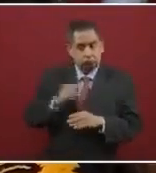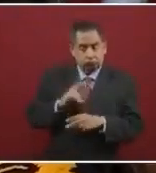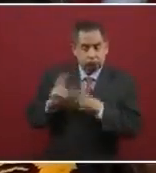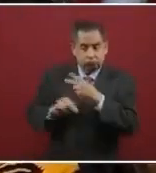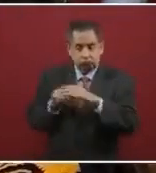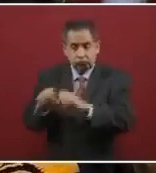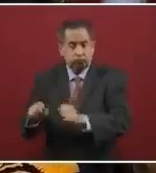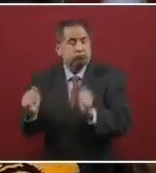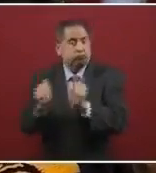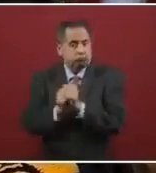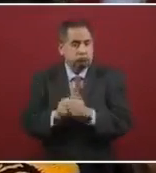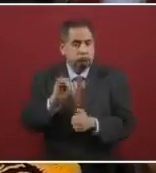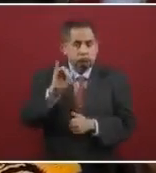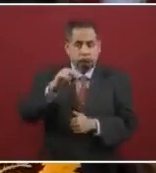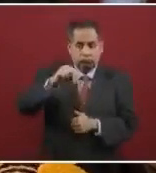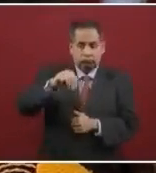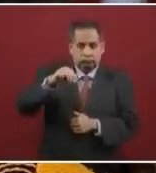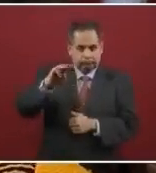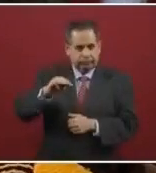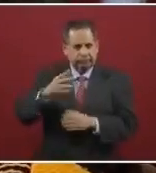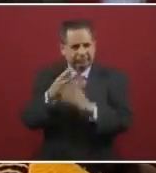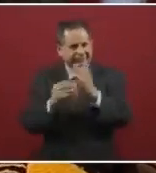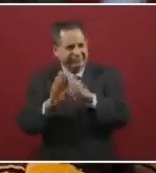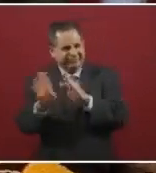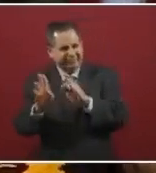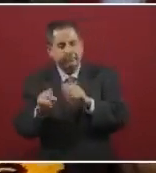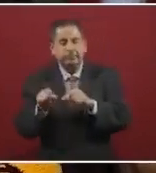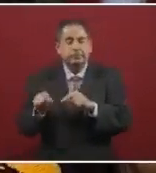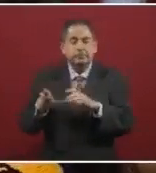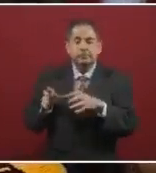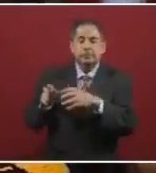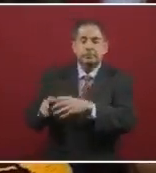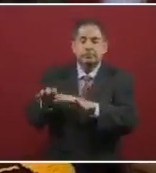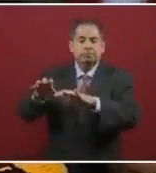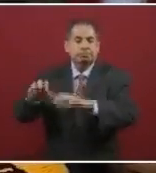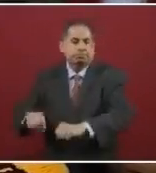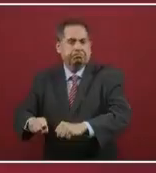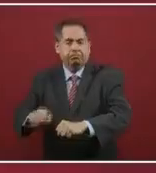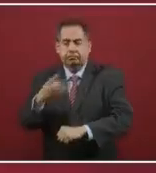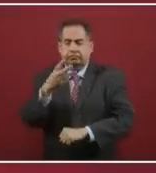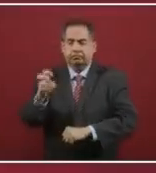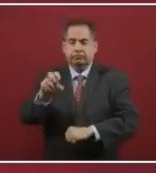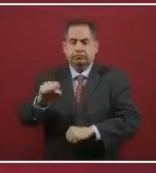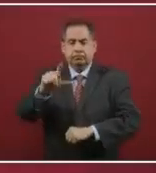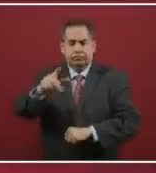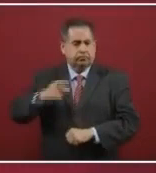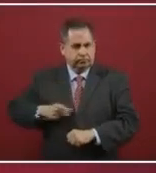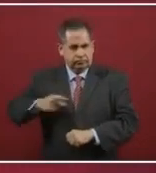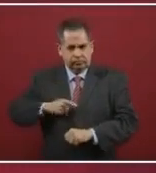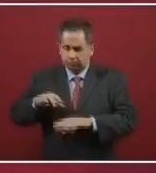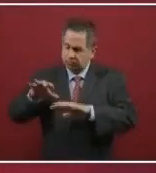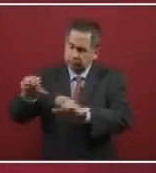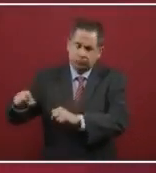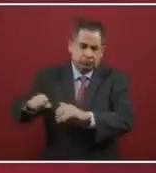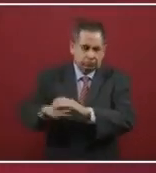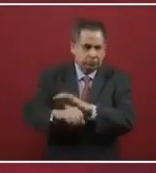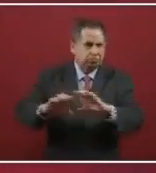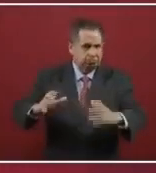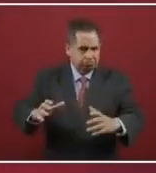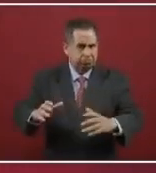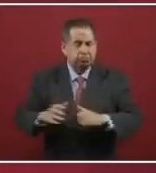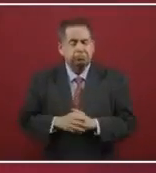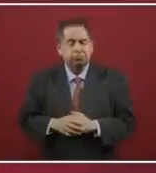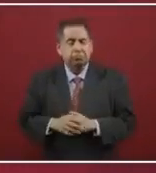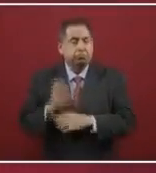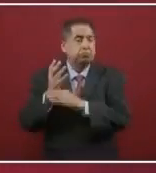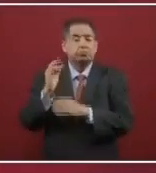del Instituto Nacional de Migración en el que fueron detenidas 367 personas. Lo que dice el